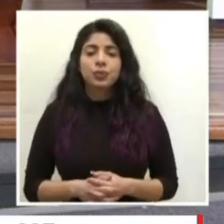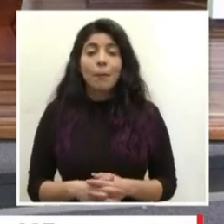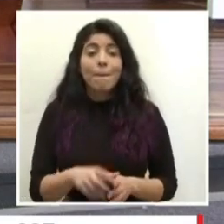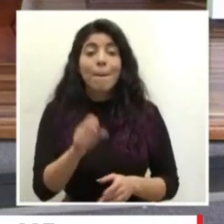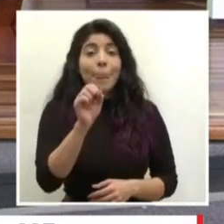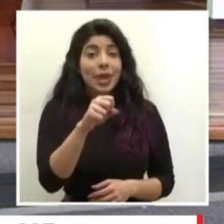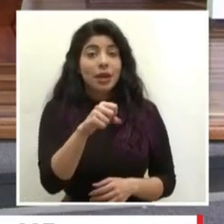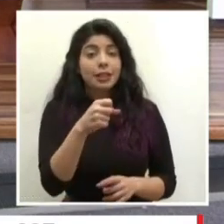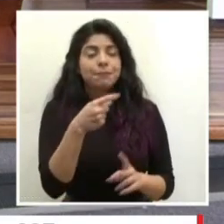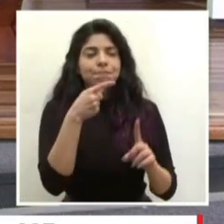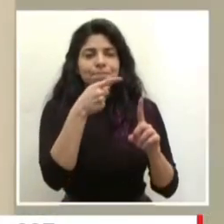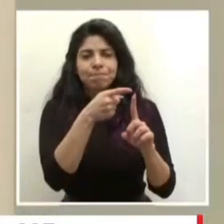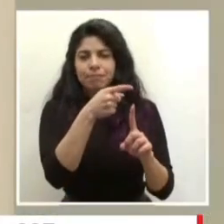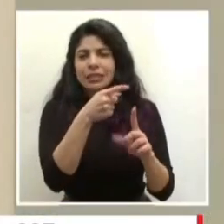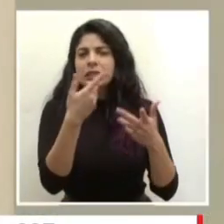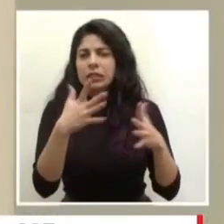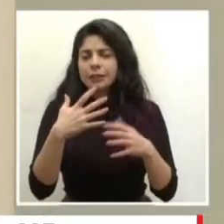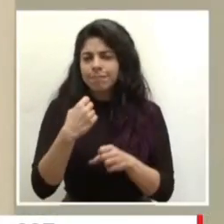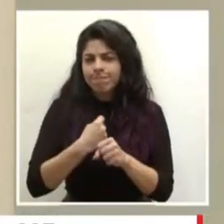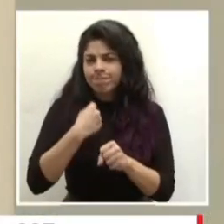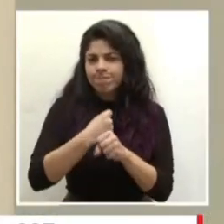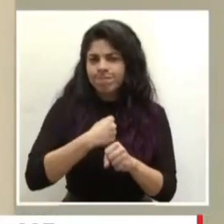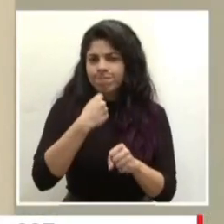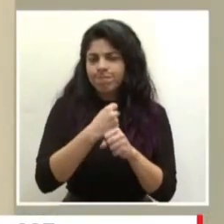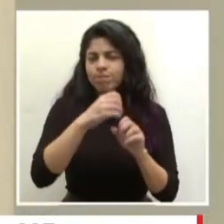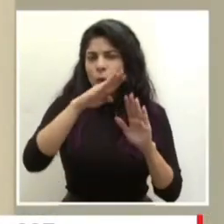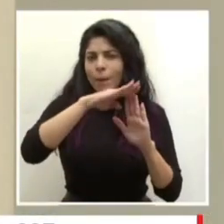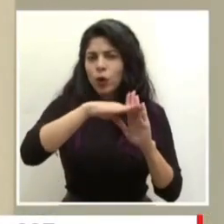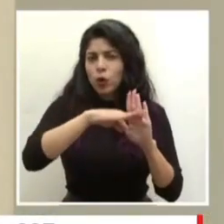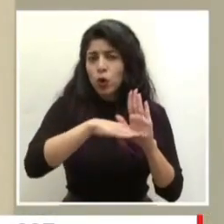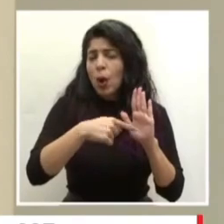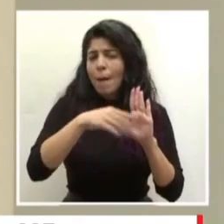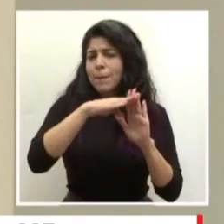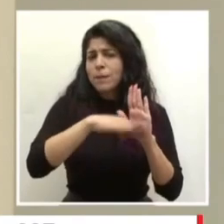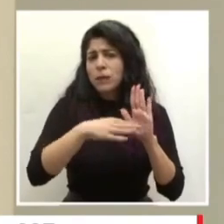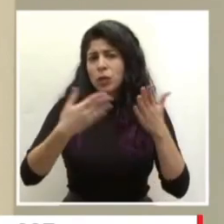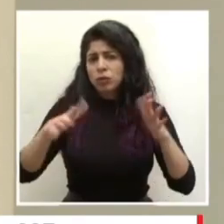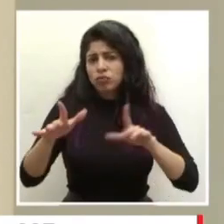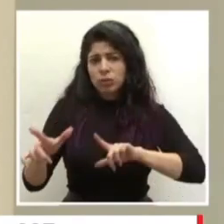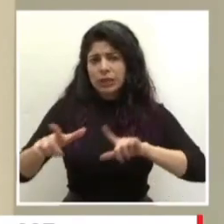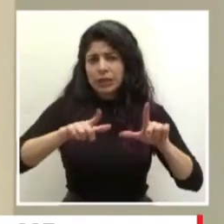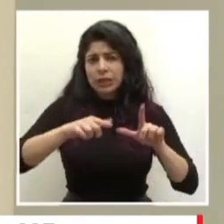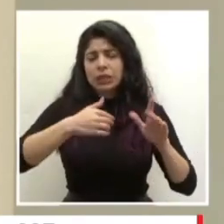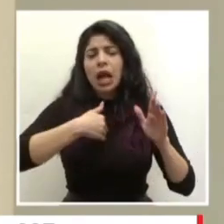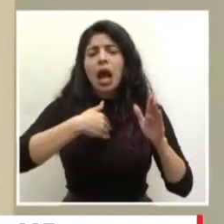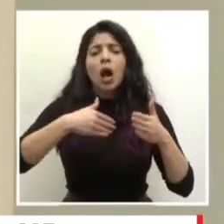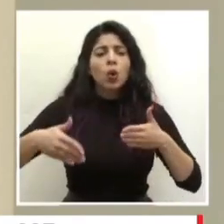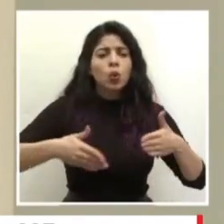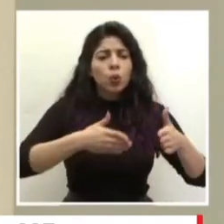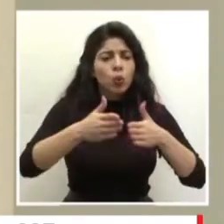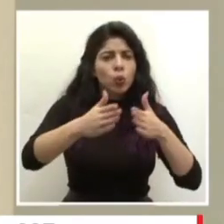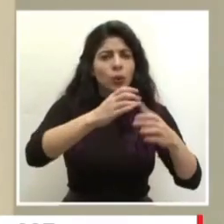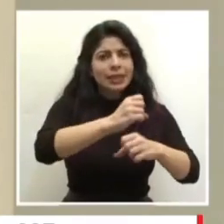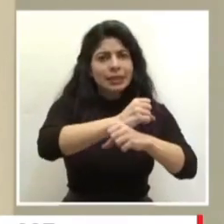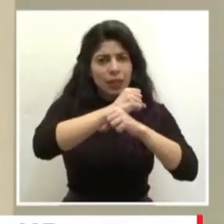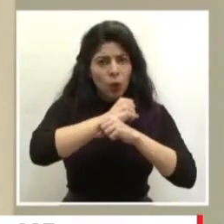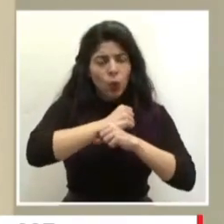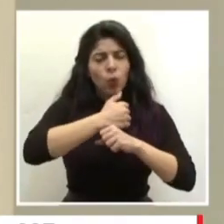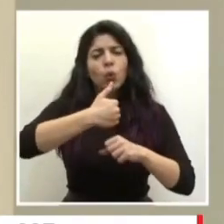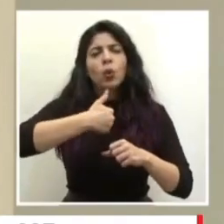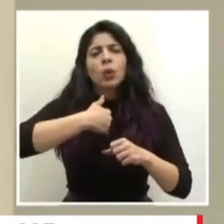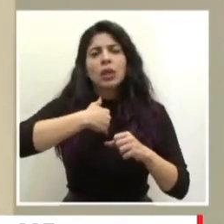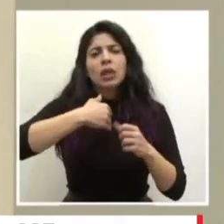Sí, en eso ya hemos estado trabajando justamente en un protocolo, ya está el protocolo listo, donde tiene rutas seguras, donde tiene todo un